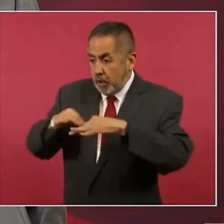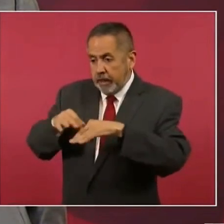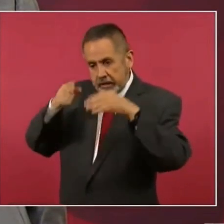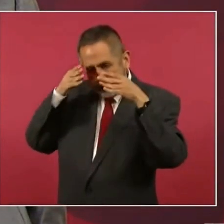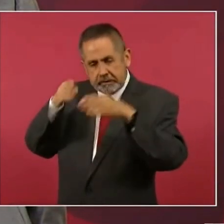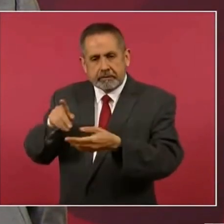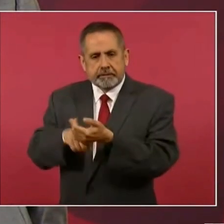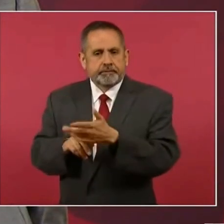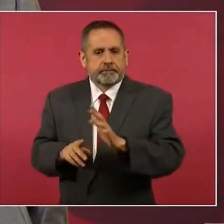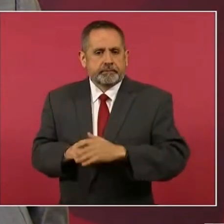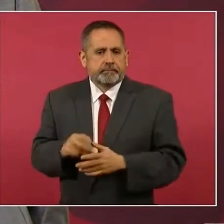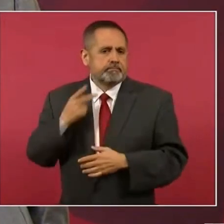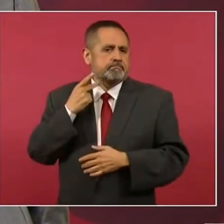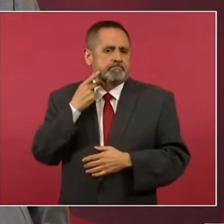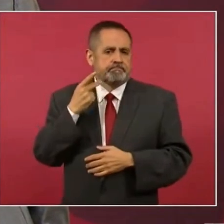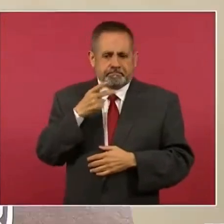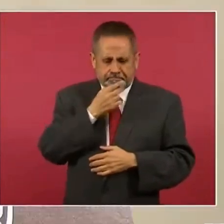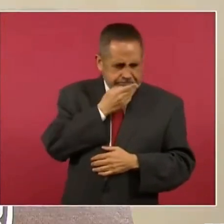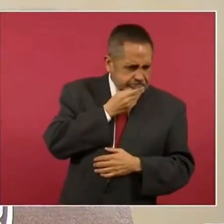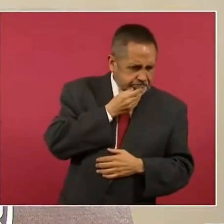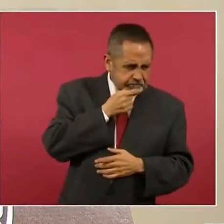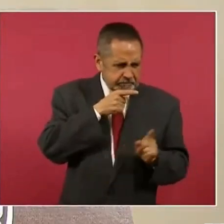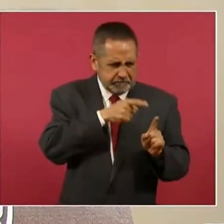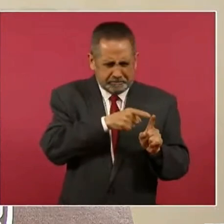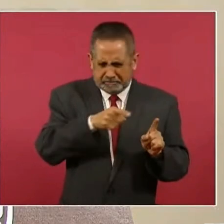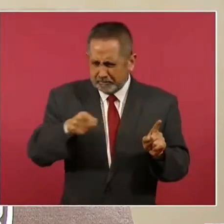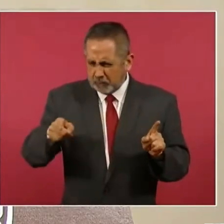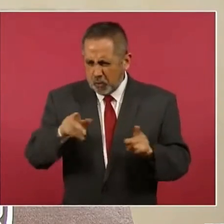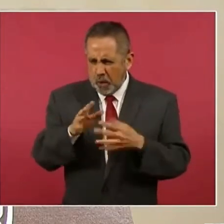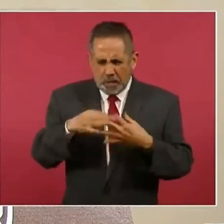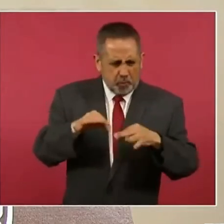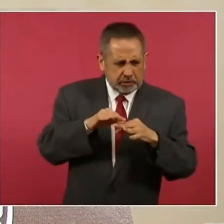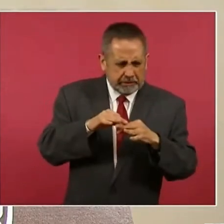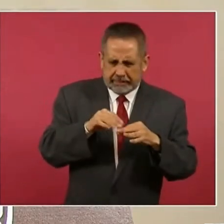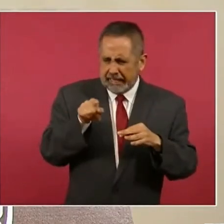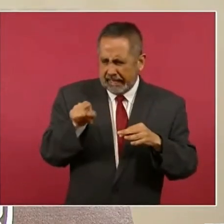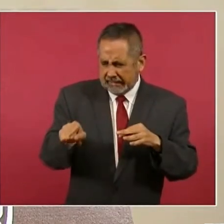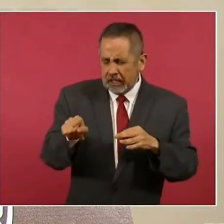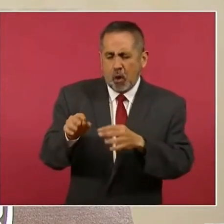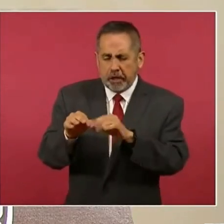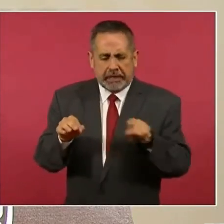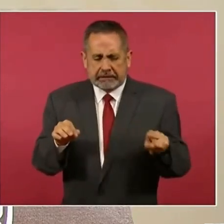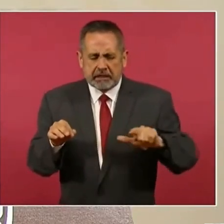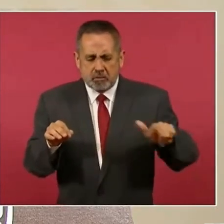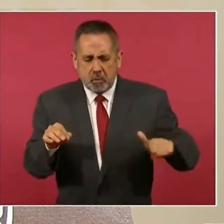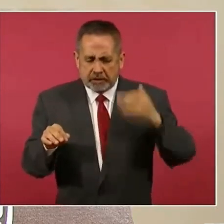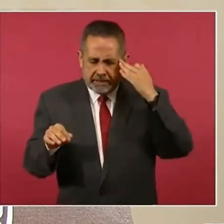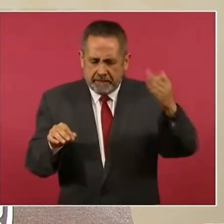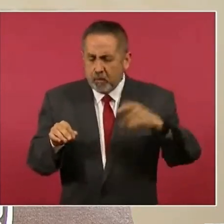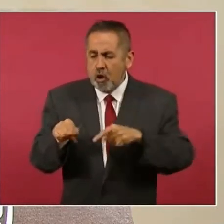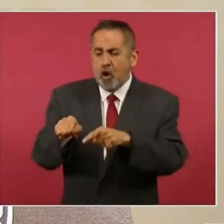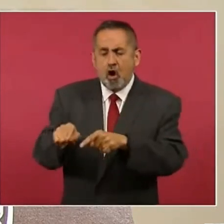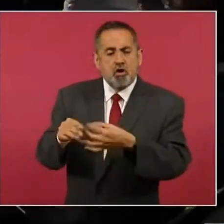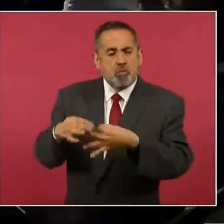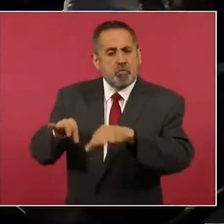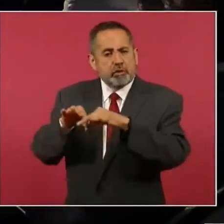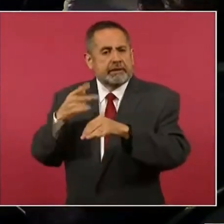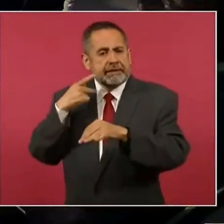Y en política hay que saber priorizar. Política es tiempo. Y también